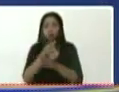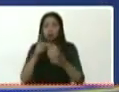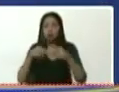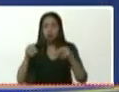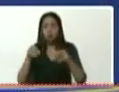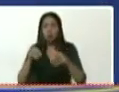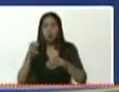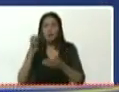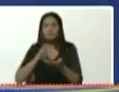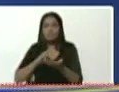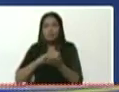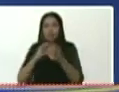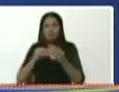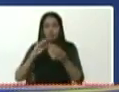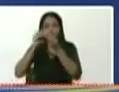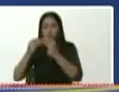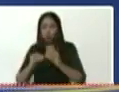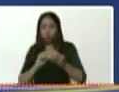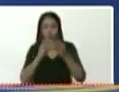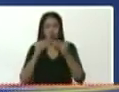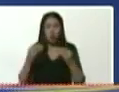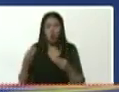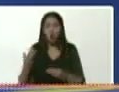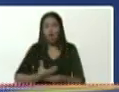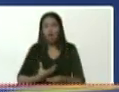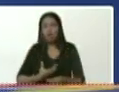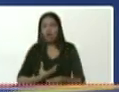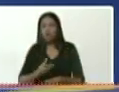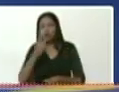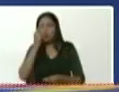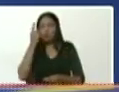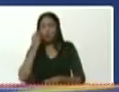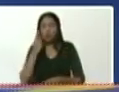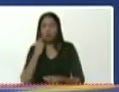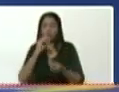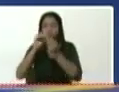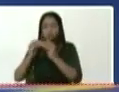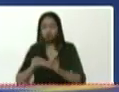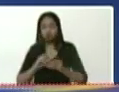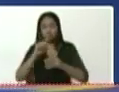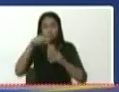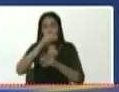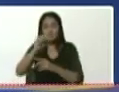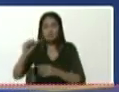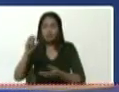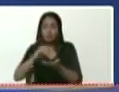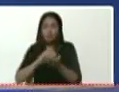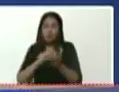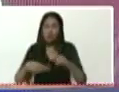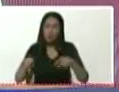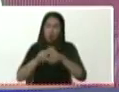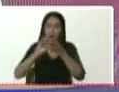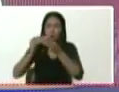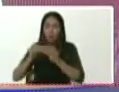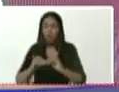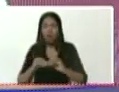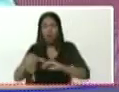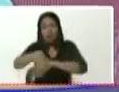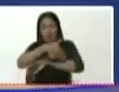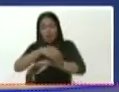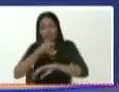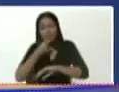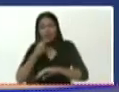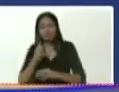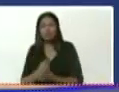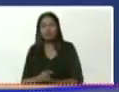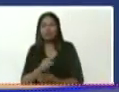los alcaldes, alcaldesas deben coordinar para colocarlos en las próximas semanas. Es correcto. Igualmente, presidente, quiero